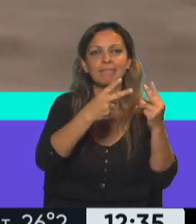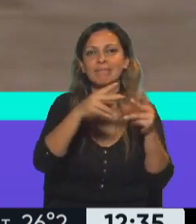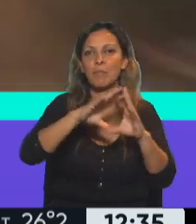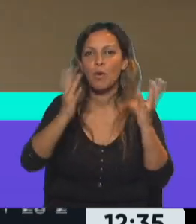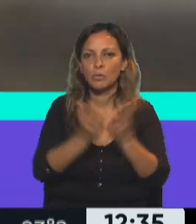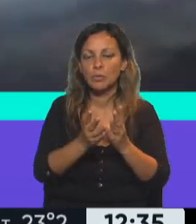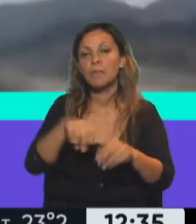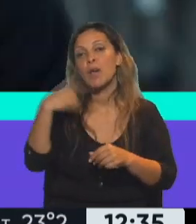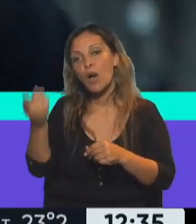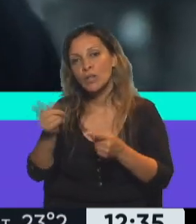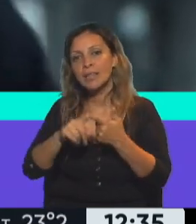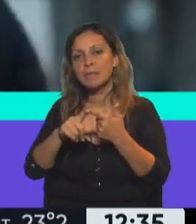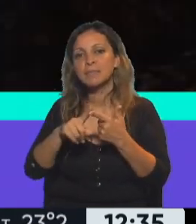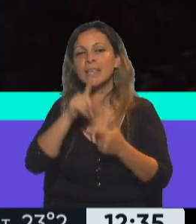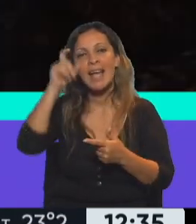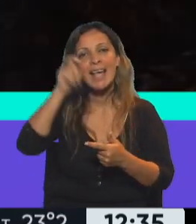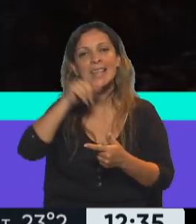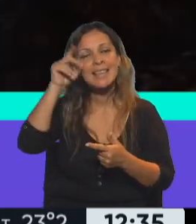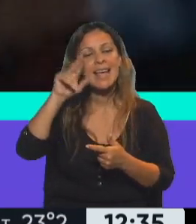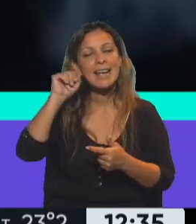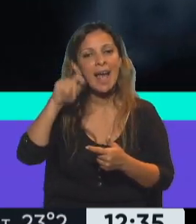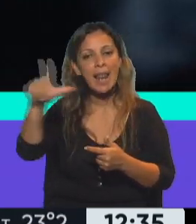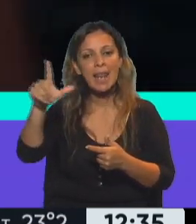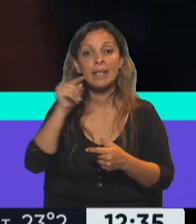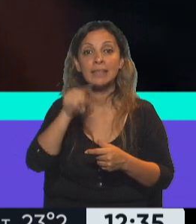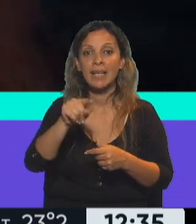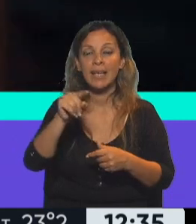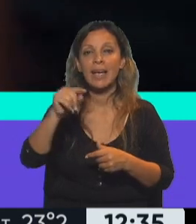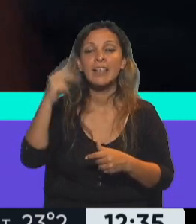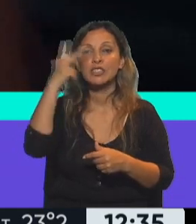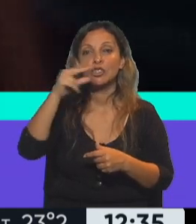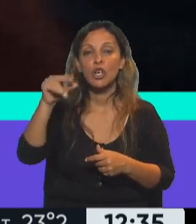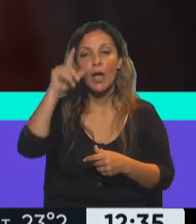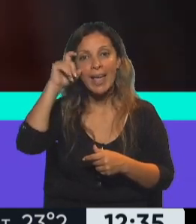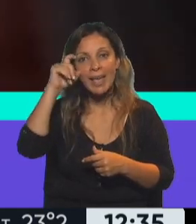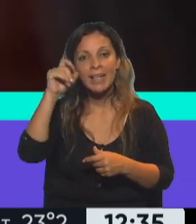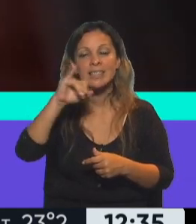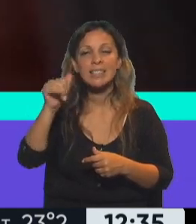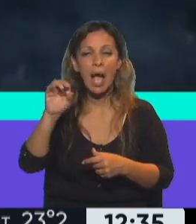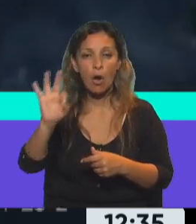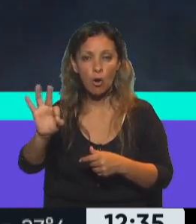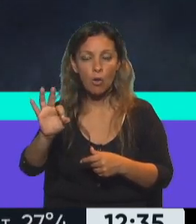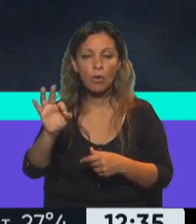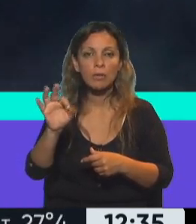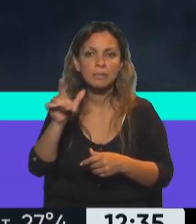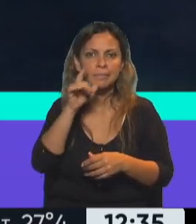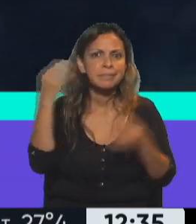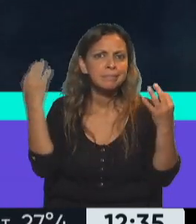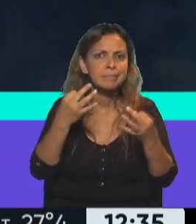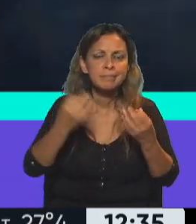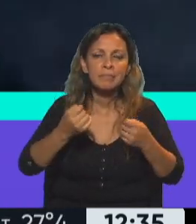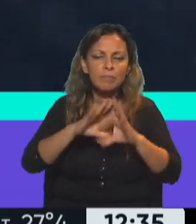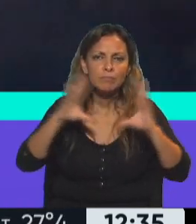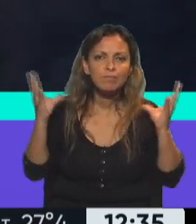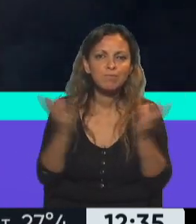tenemos Eternals de Chloe Zhao. Chloe Zhao lo dio todo en Nomadland. Parece que no le quedó nada para esta. No sé. Dicen los fanáticos